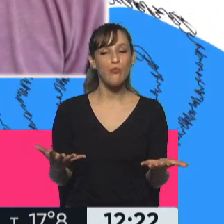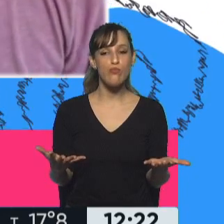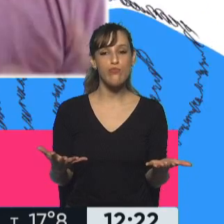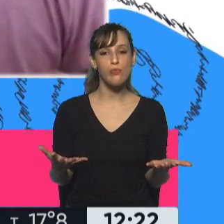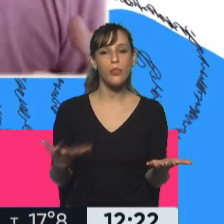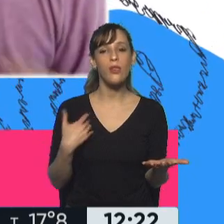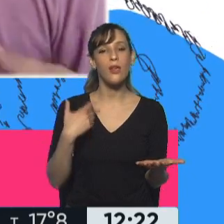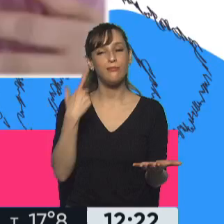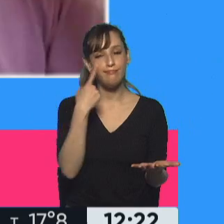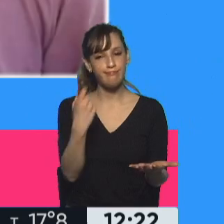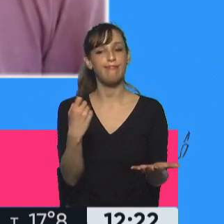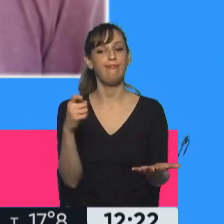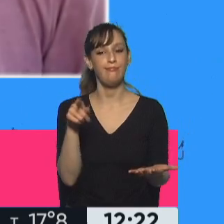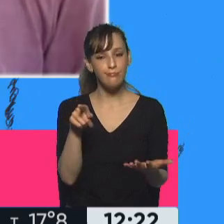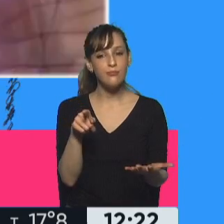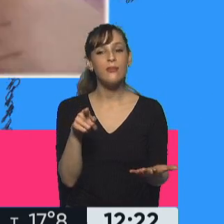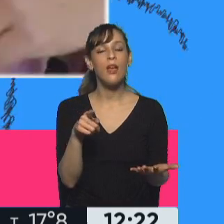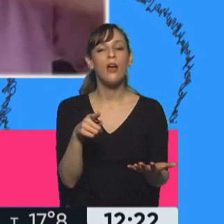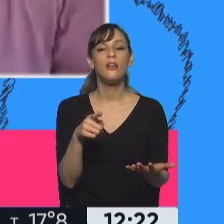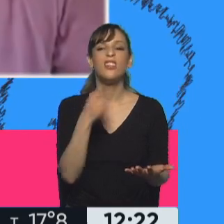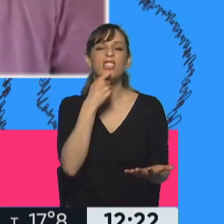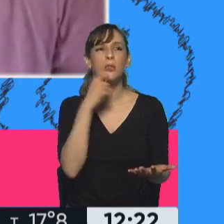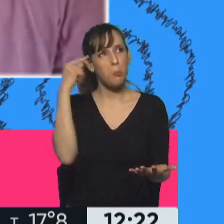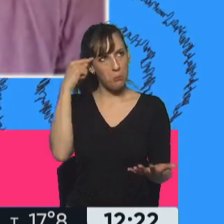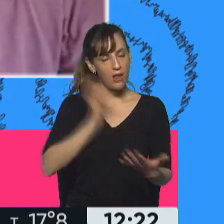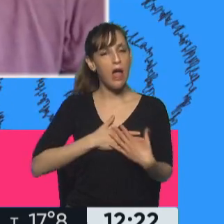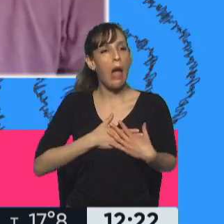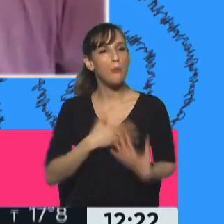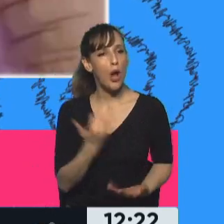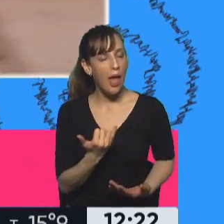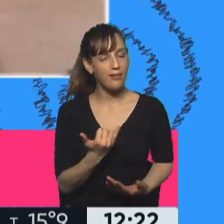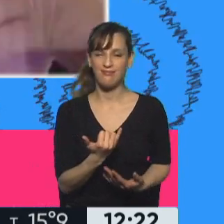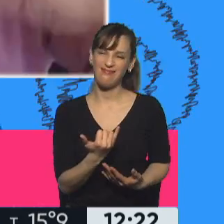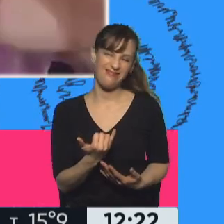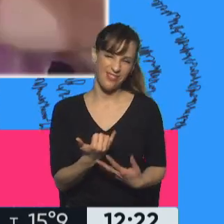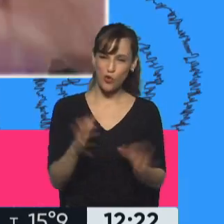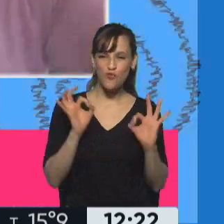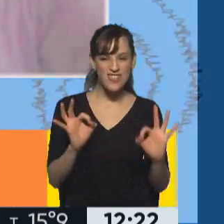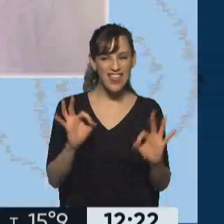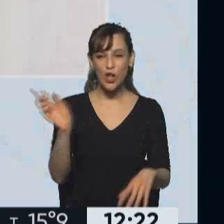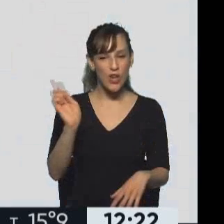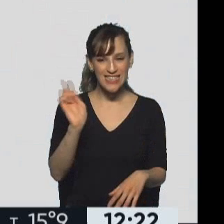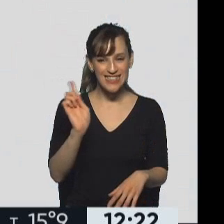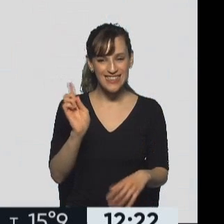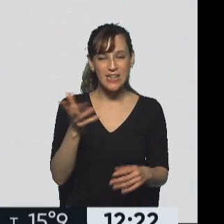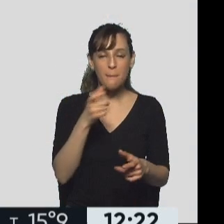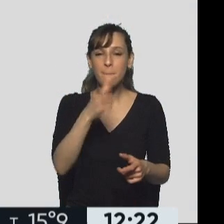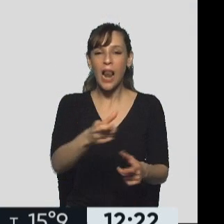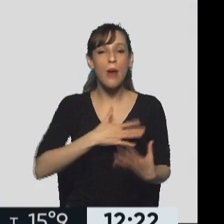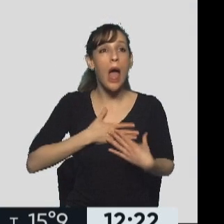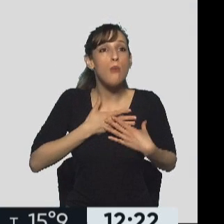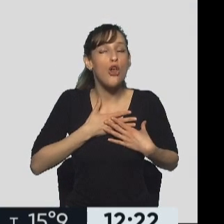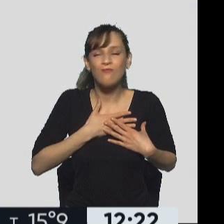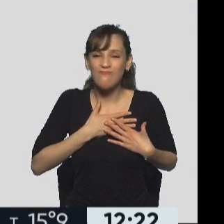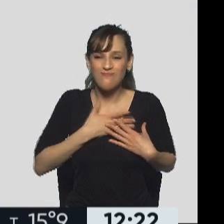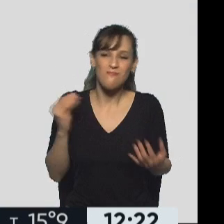si uno pensaba que podía amar, te quedas corto. La verdad que, mira, siempre me emociono cuando hablo de esto,